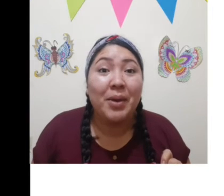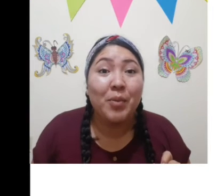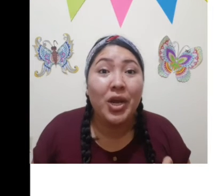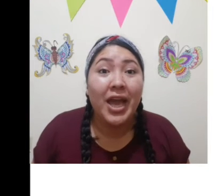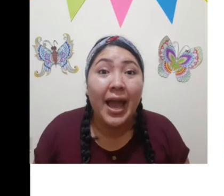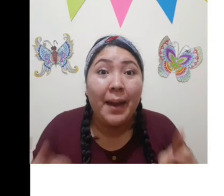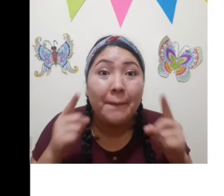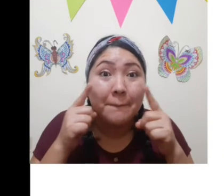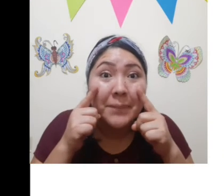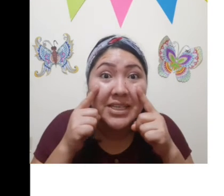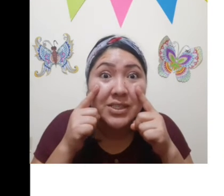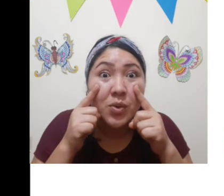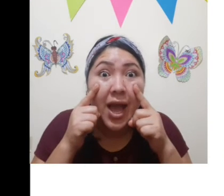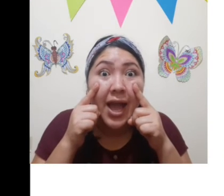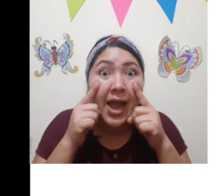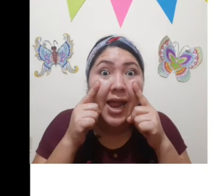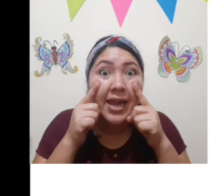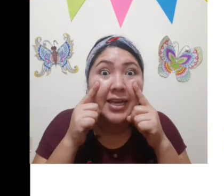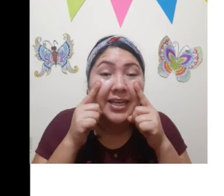memoria visual